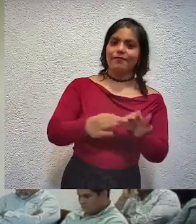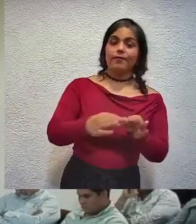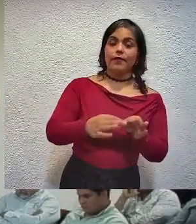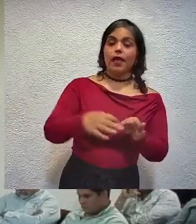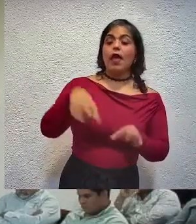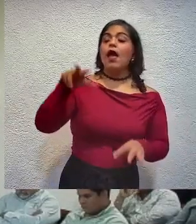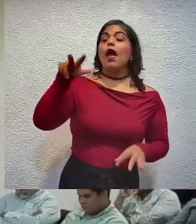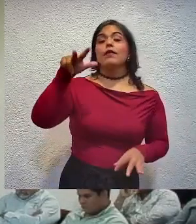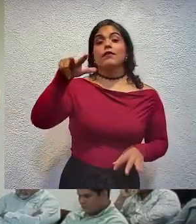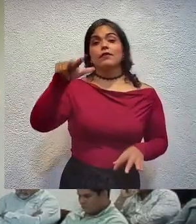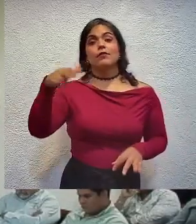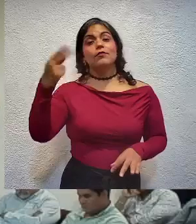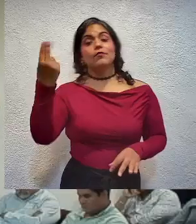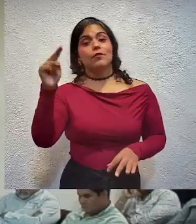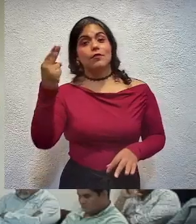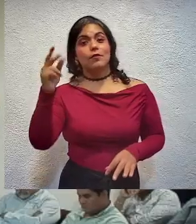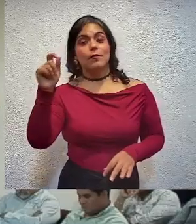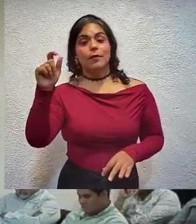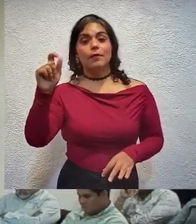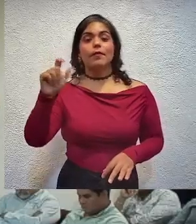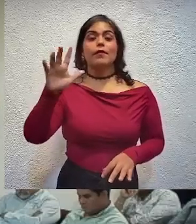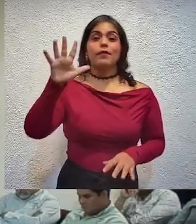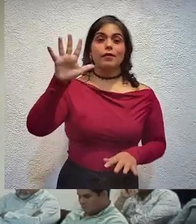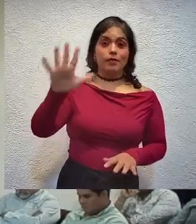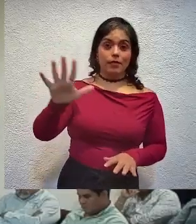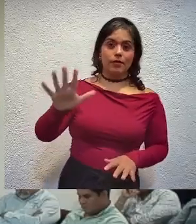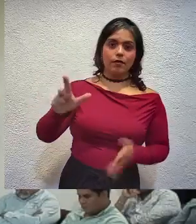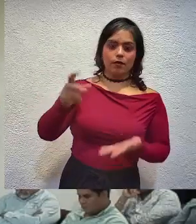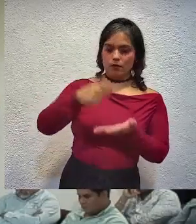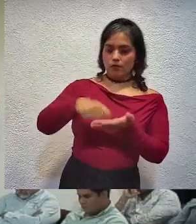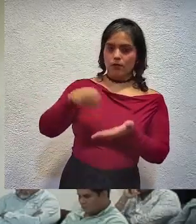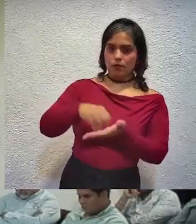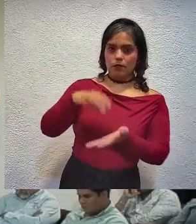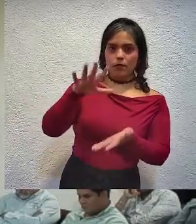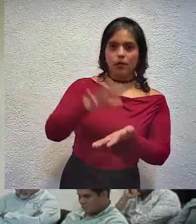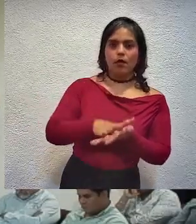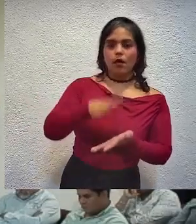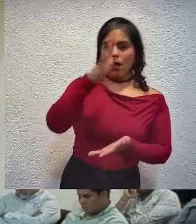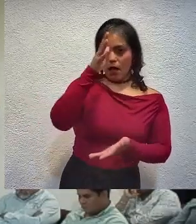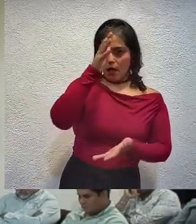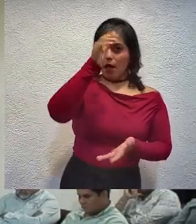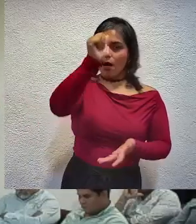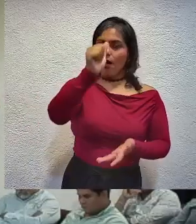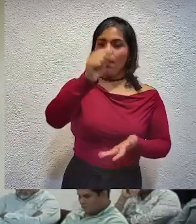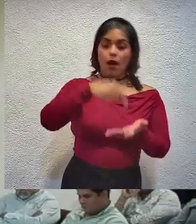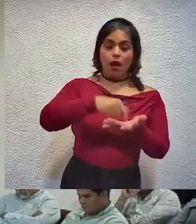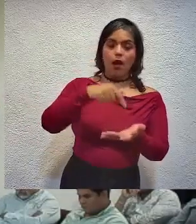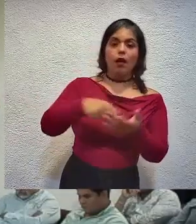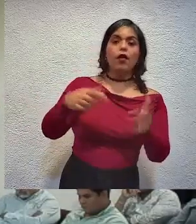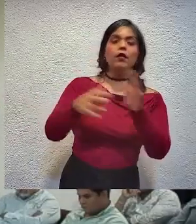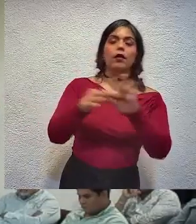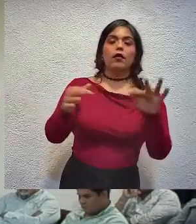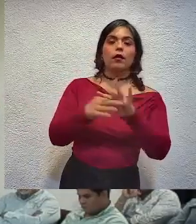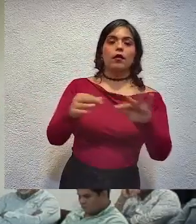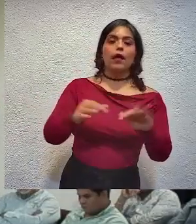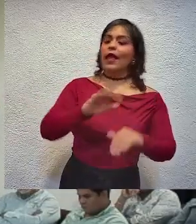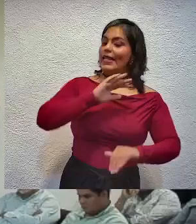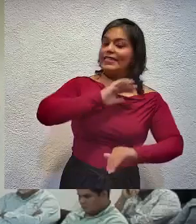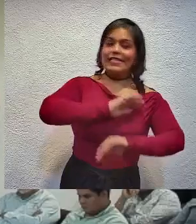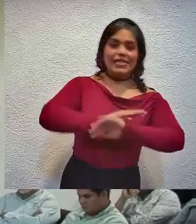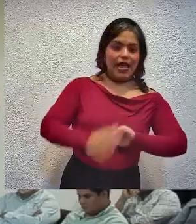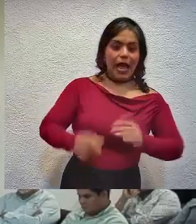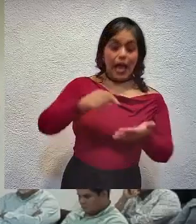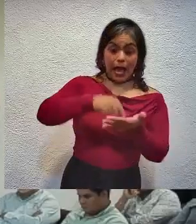del 2025 convenio de terminación de la relación de trabajo, donde se especificó que dicha relación concluyó el 15